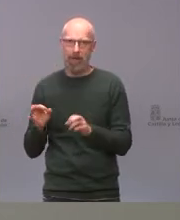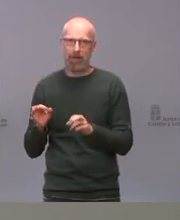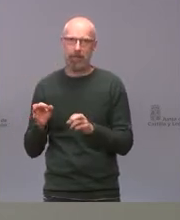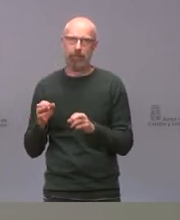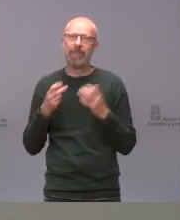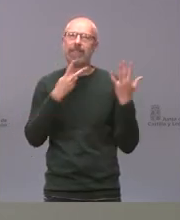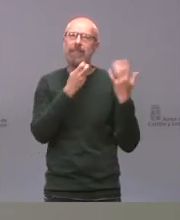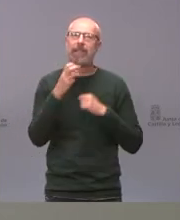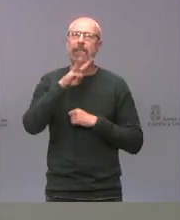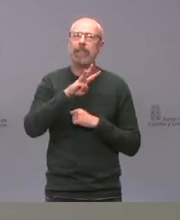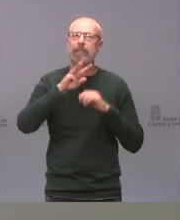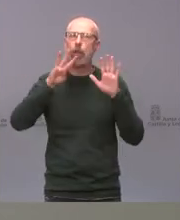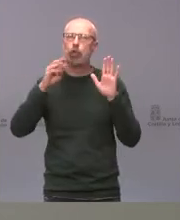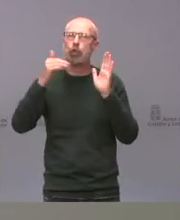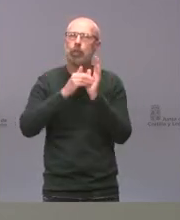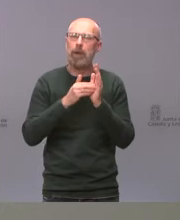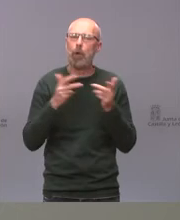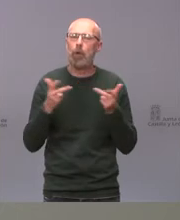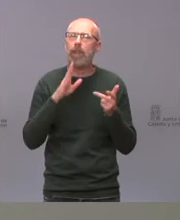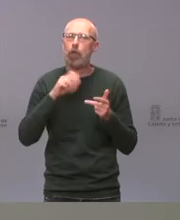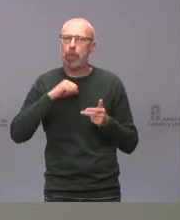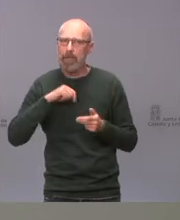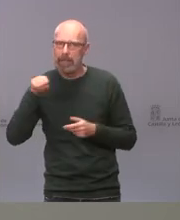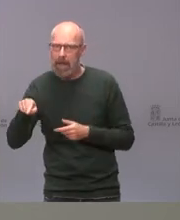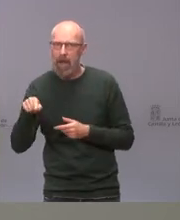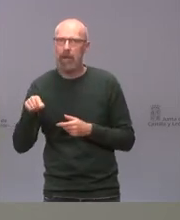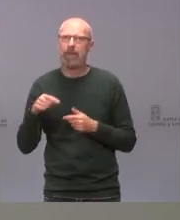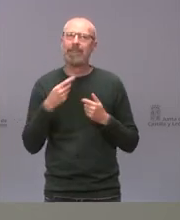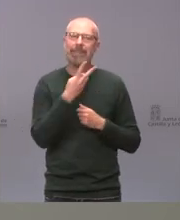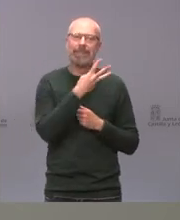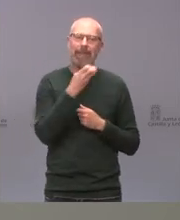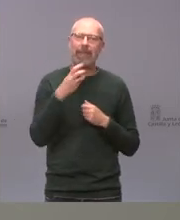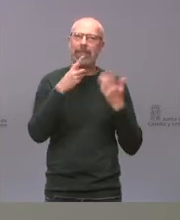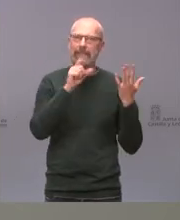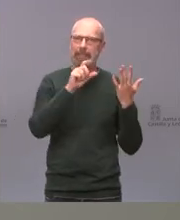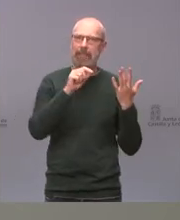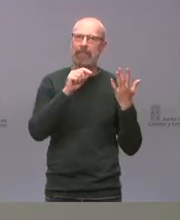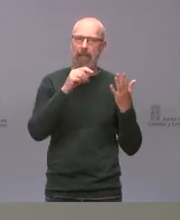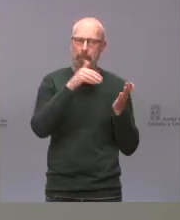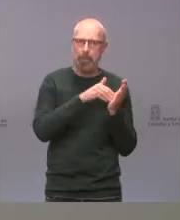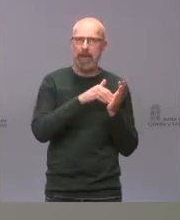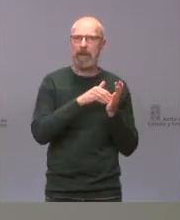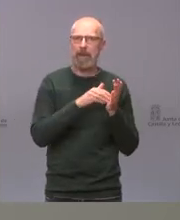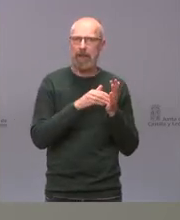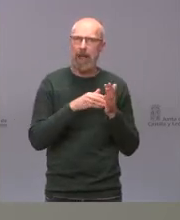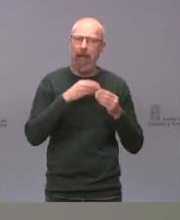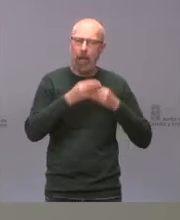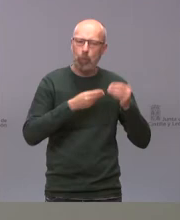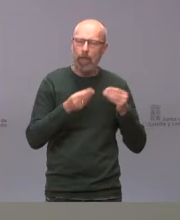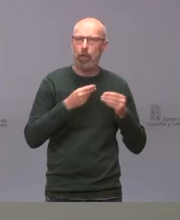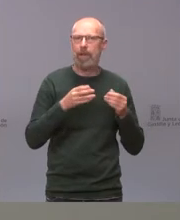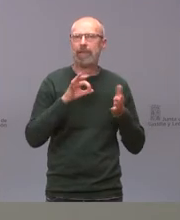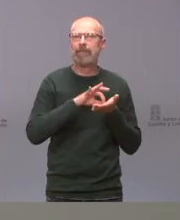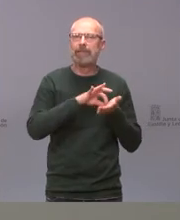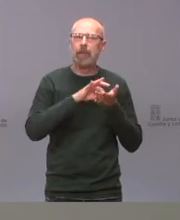733.000 urgencias en hospitales, 360.000 actuaciones por nuestro servicio de emergencias, 3,36 millones